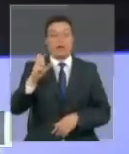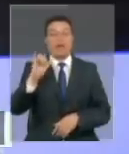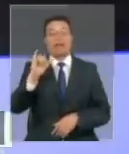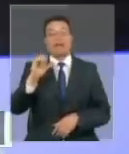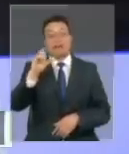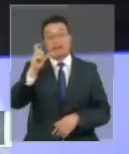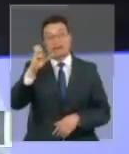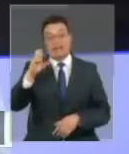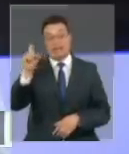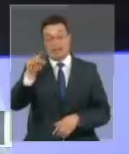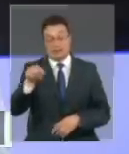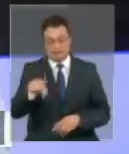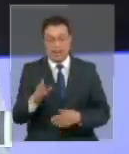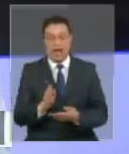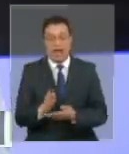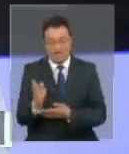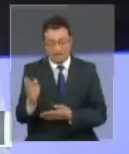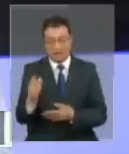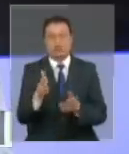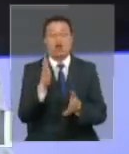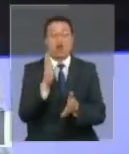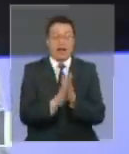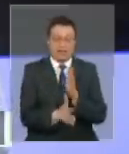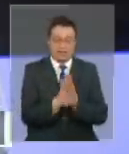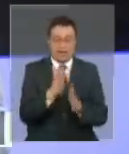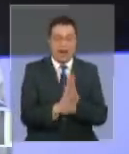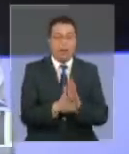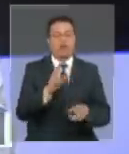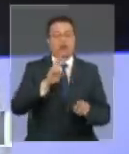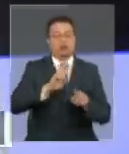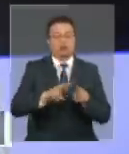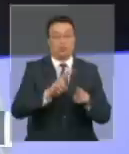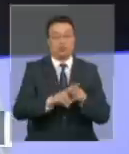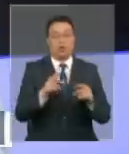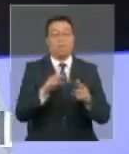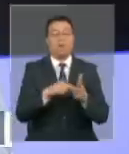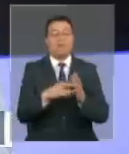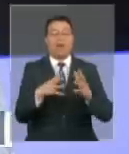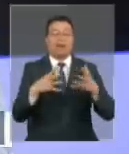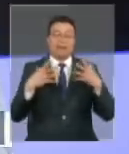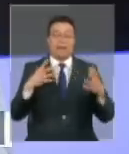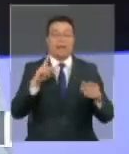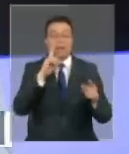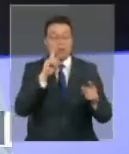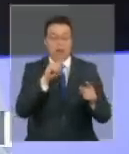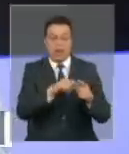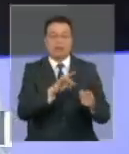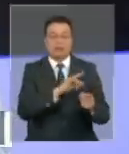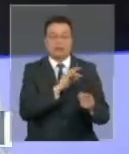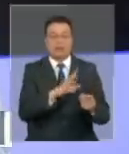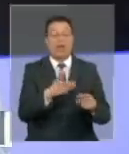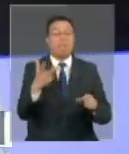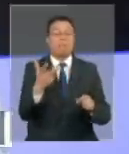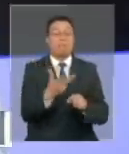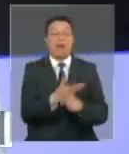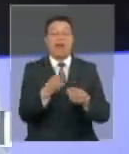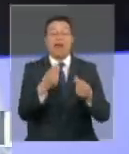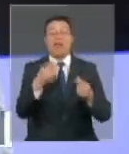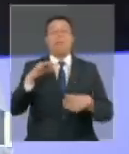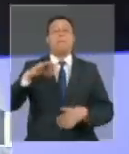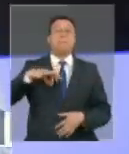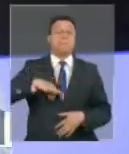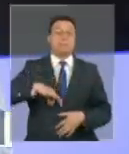se vaya avanzando de manera rápida en la solución, que es de los problemas más grandes que afecta hoy día al país, que es la mala calidad de atención de